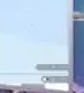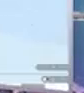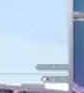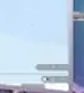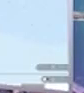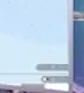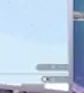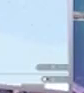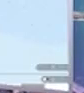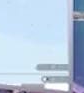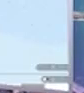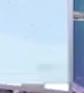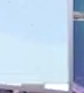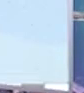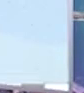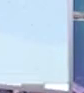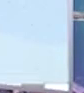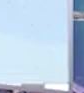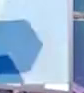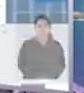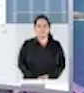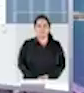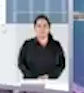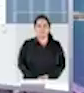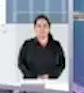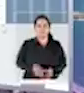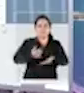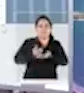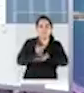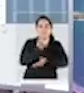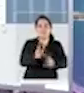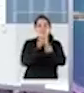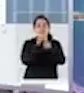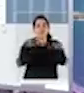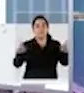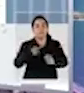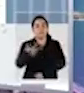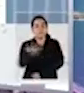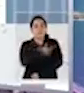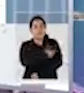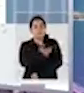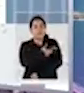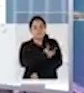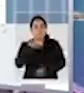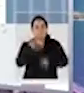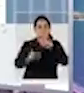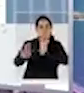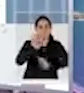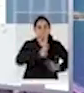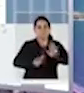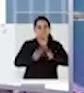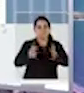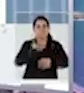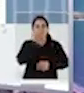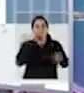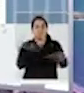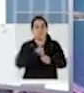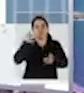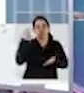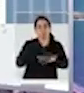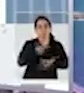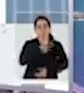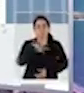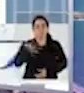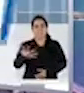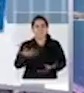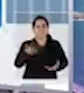fue fundamentalmente la vacuna la que permitió superar una pandemia y gracias a ella, gracias a Dios y